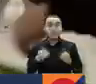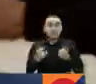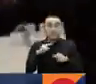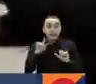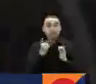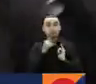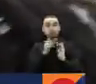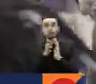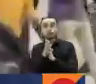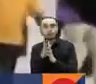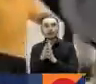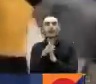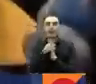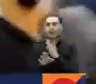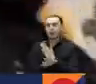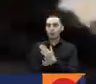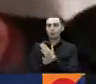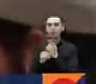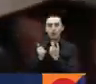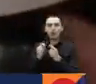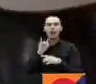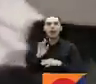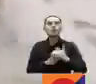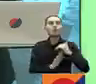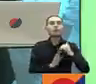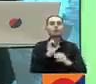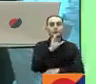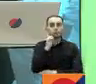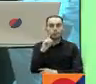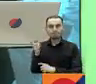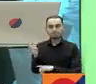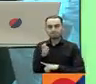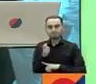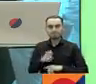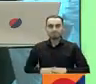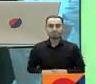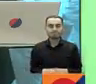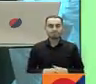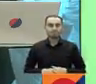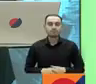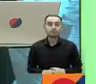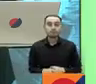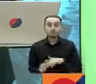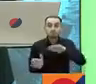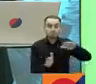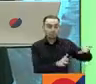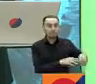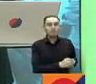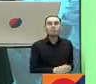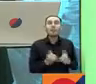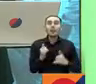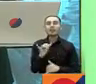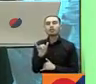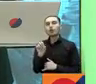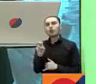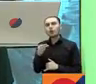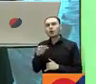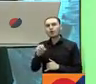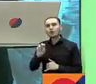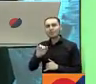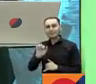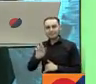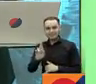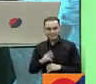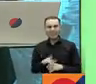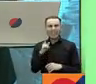María Elizabeth continúa bajo custodia de Migración Colombia. Y en medio de un fuerte operativo, Joiner Leal, el